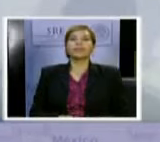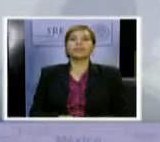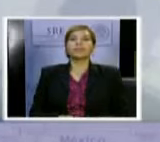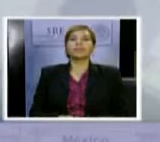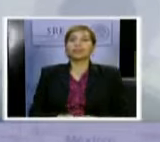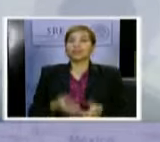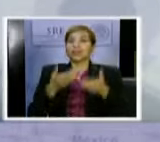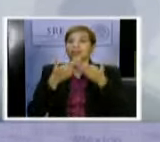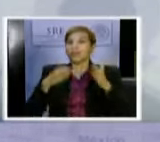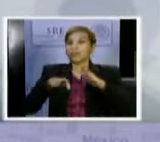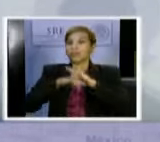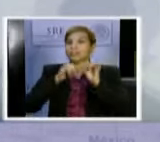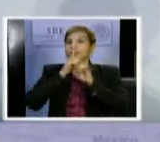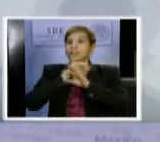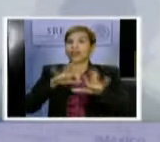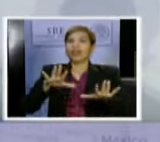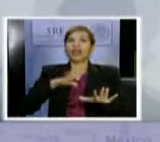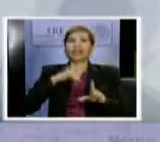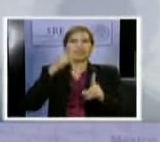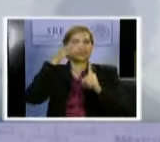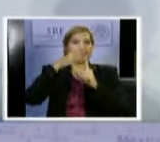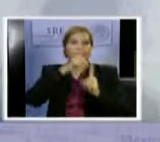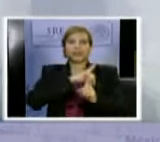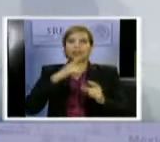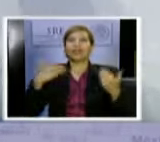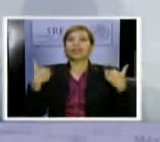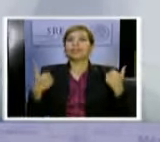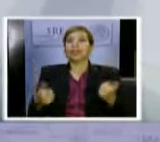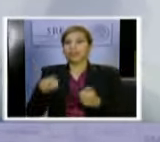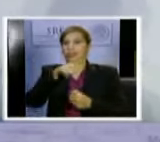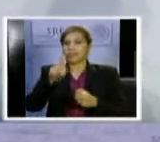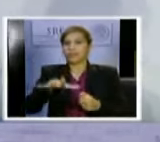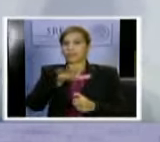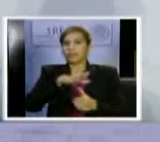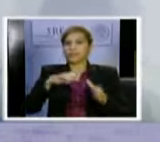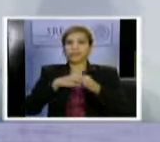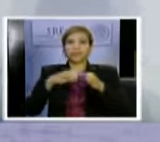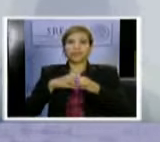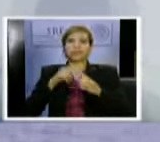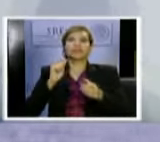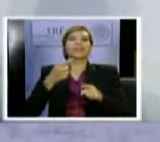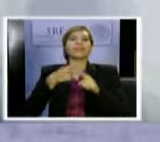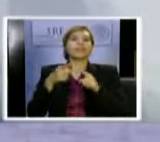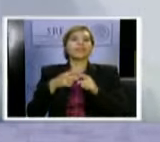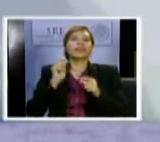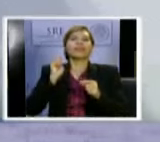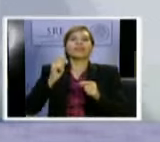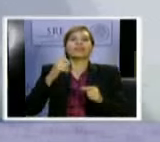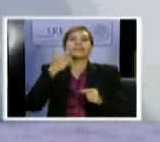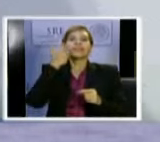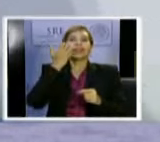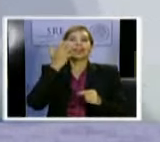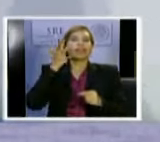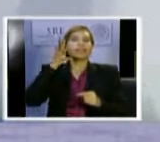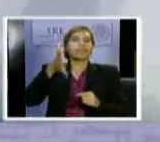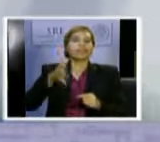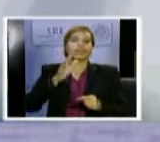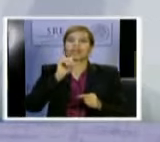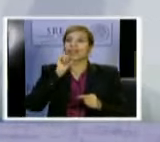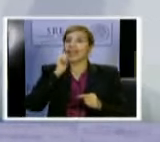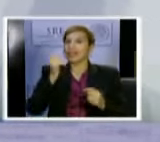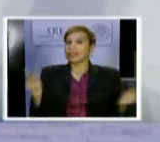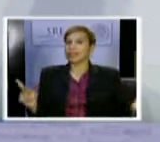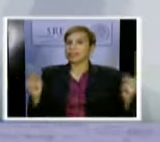Sobre esta base, el reto es comprender a esta población, cuya conformación, aspiraciones y destino no corresponden en lo